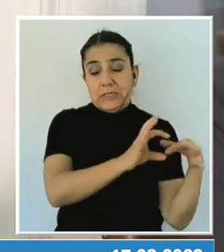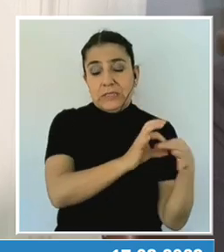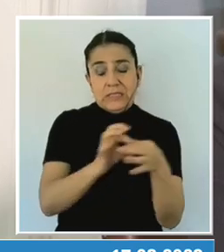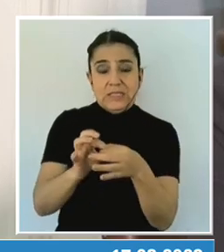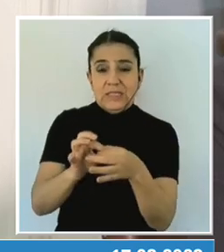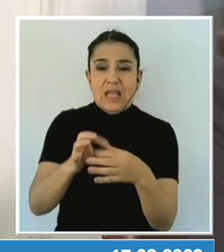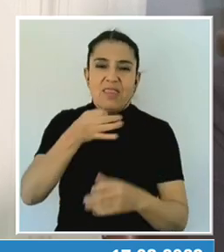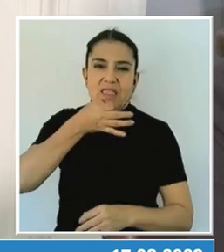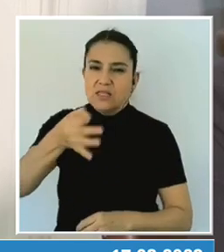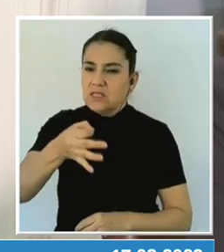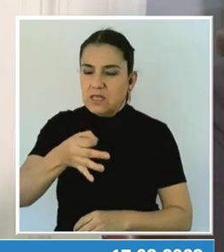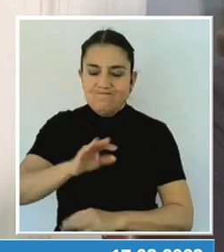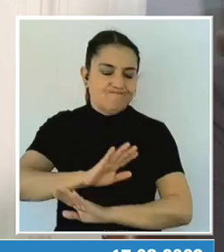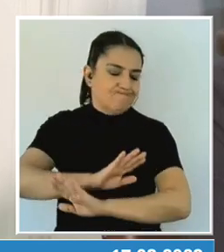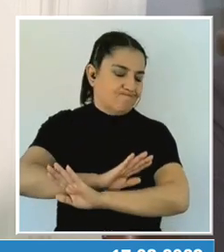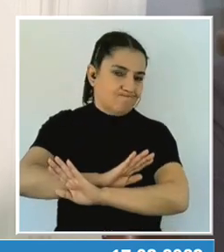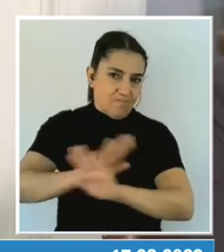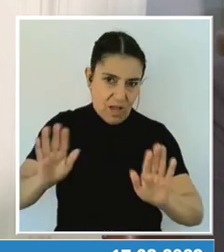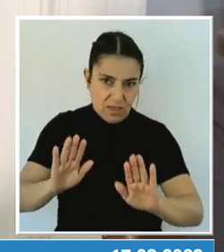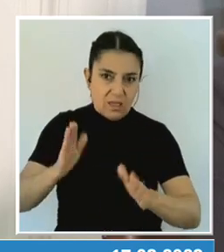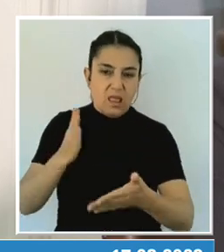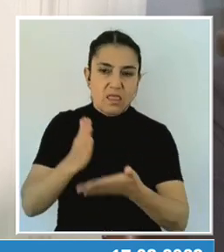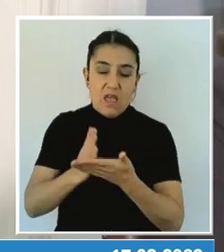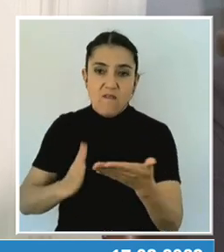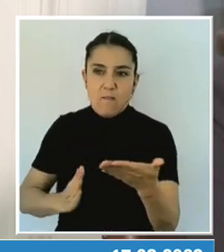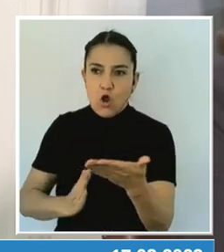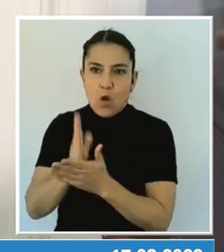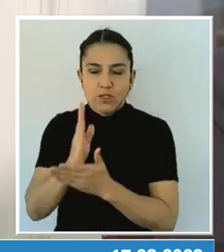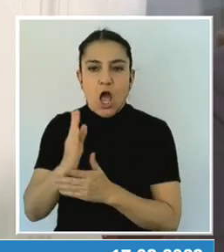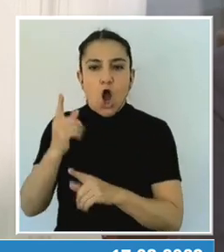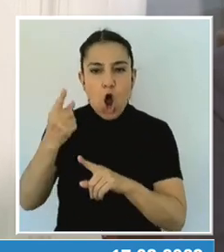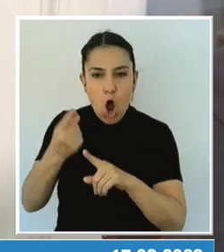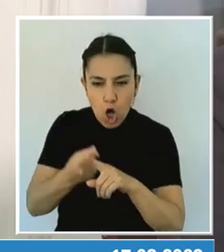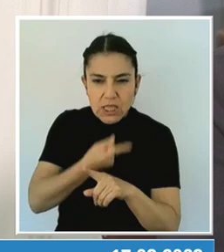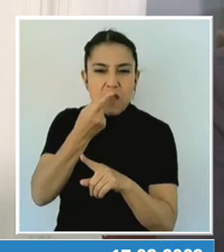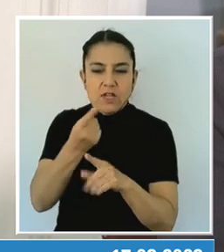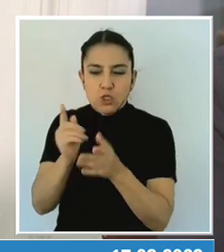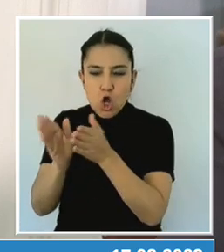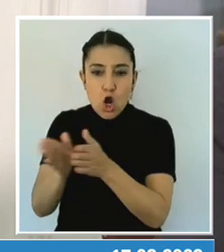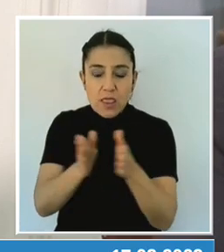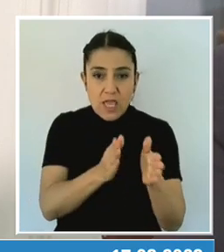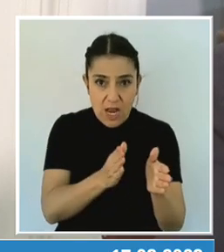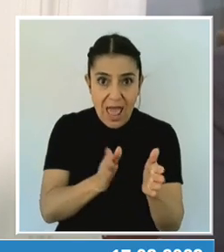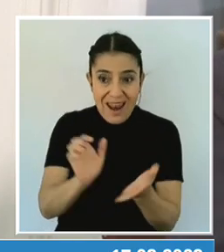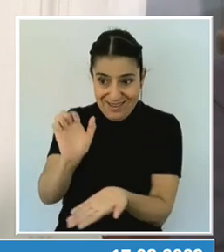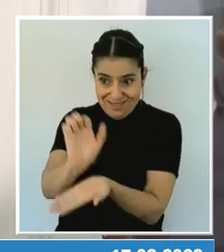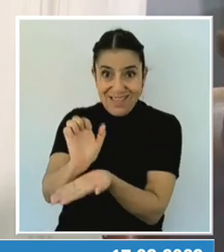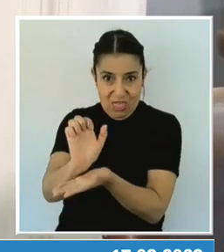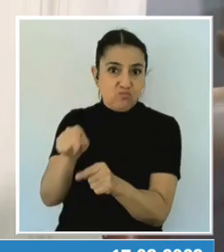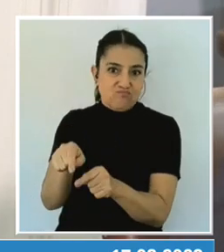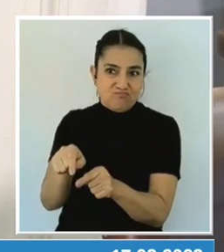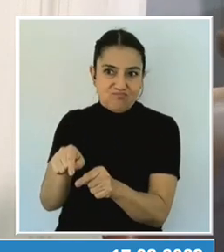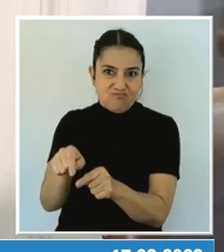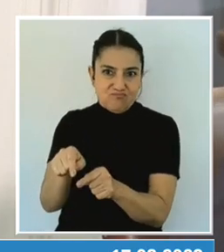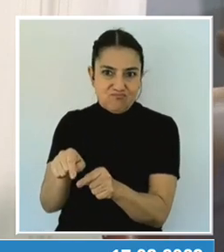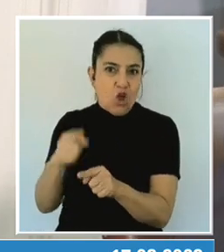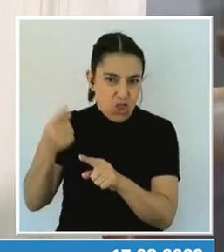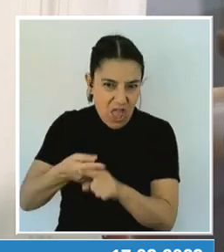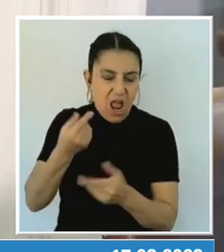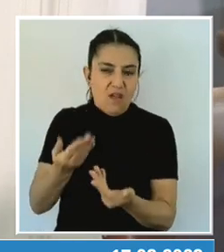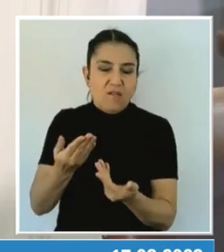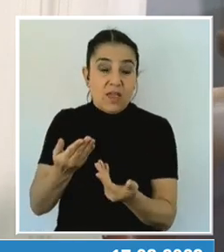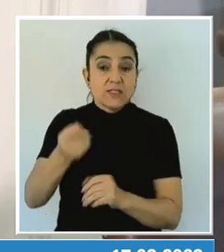Hay que comenzar por reedificar o reorganizar el Estado mismo. Piensen ustedes eso como una tarea